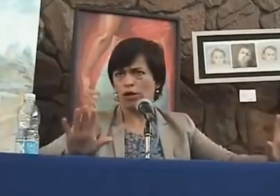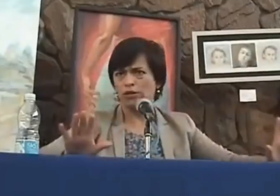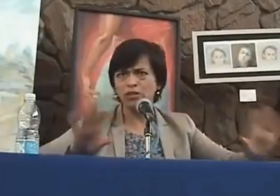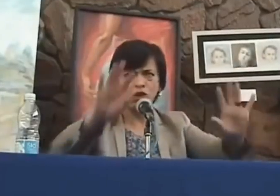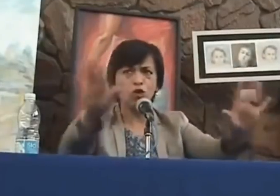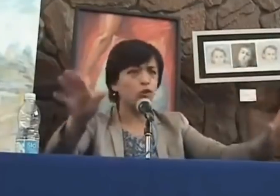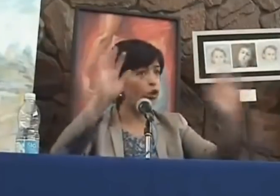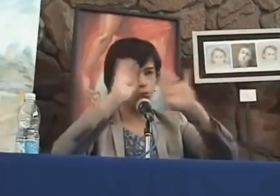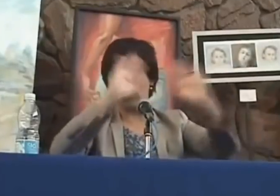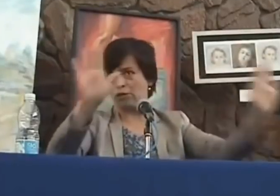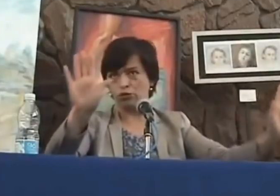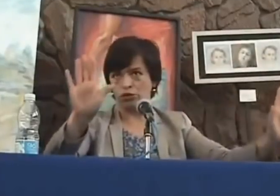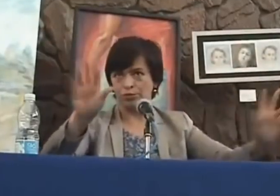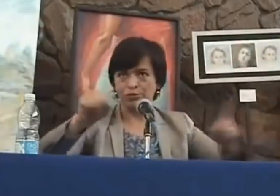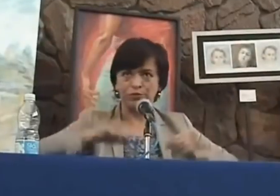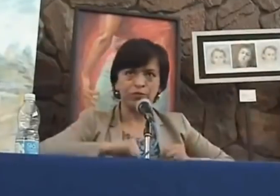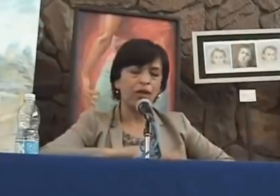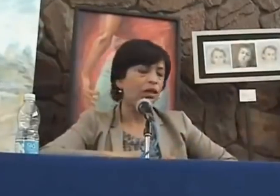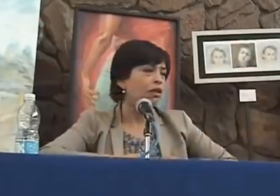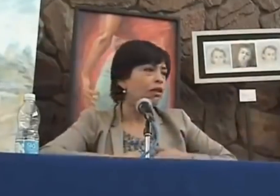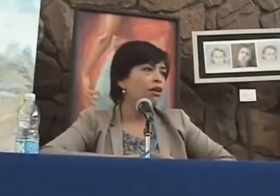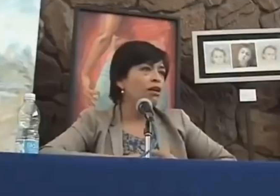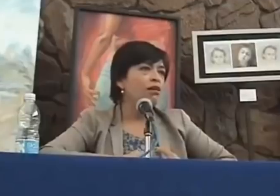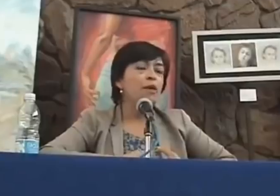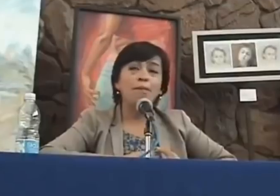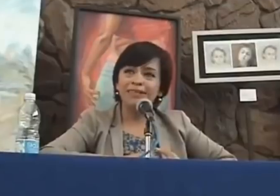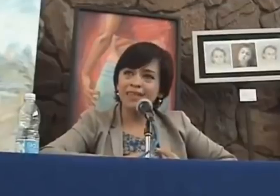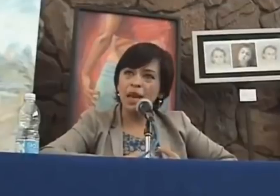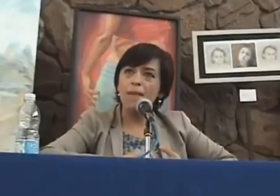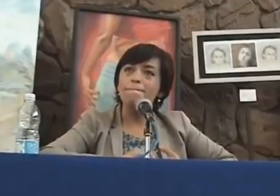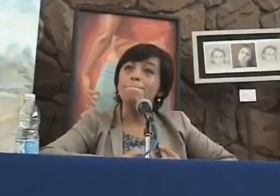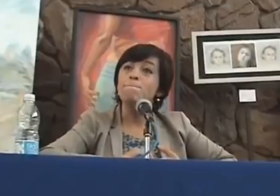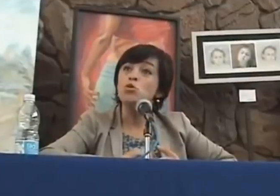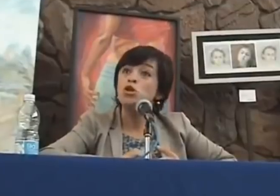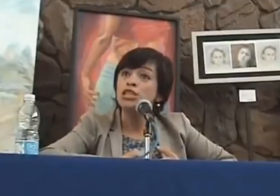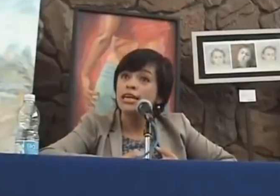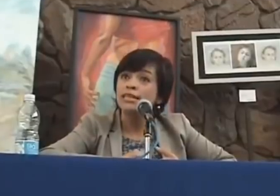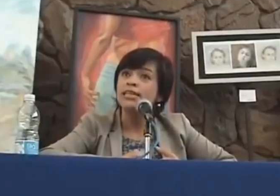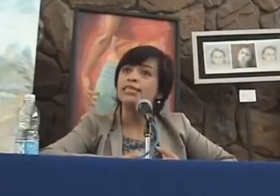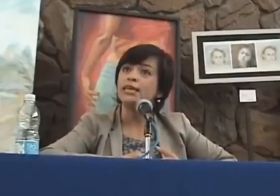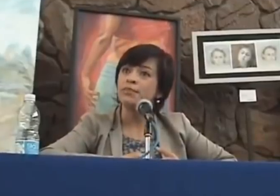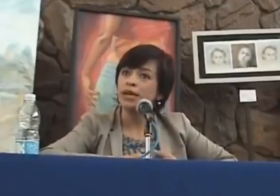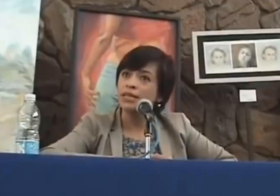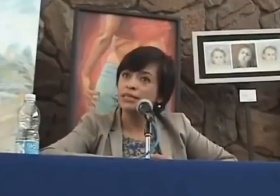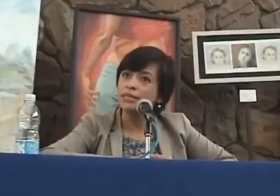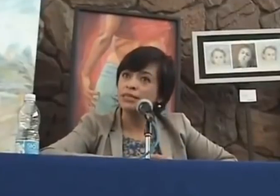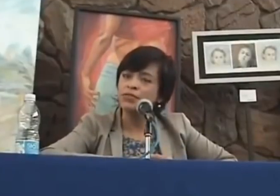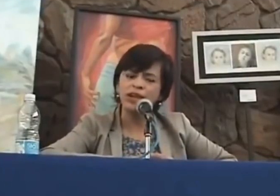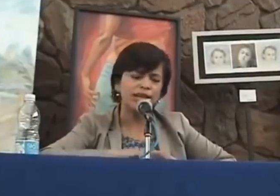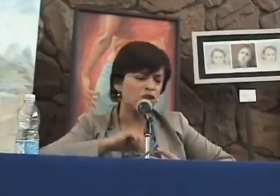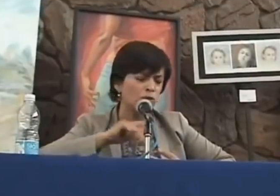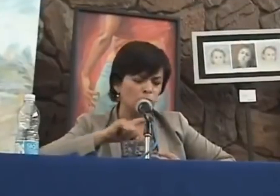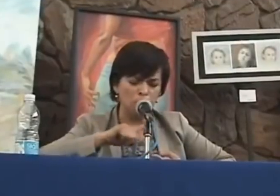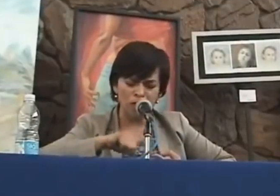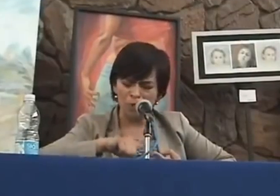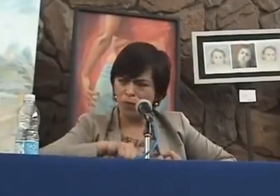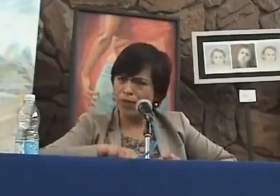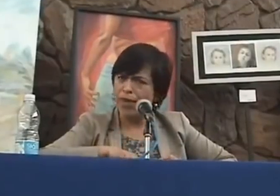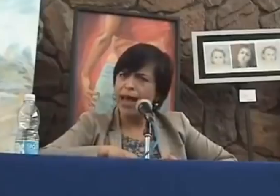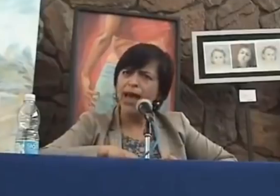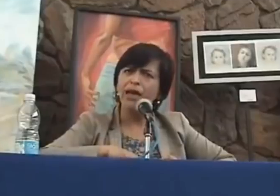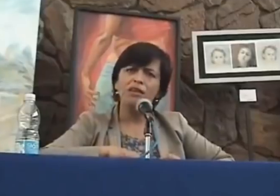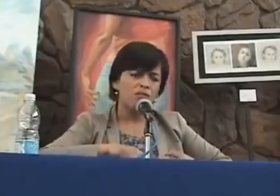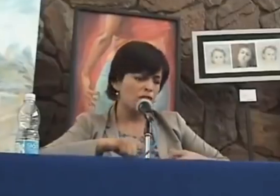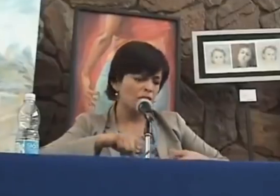lo que sea voy, si es corrupto, lo denuncio. Me pasé muchas semanas, fui al registro público